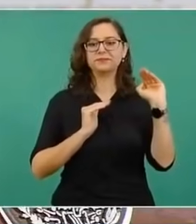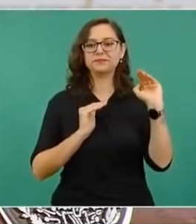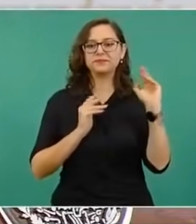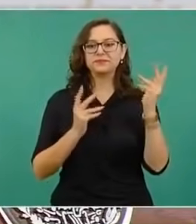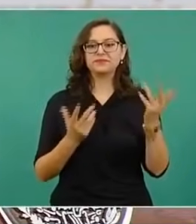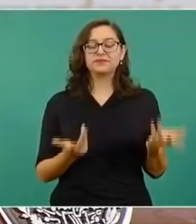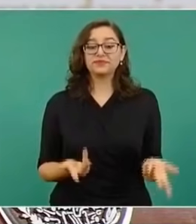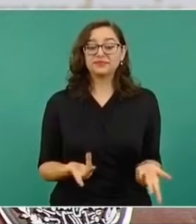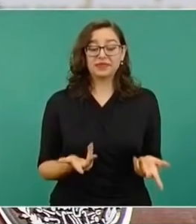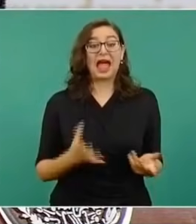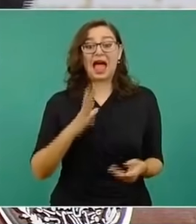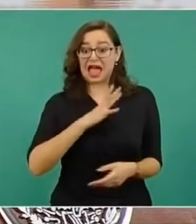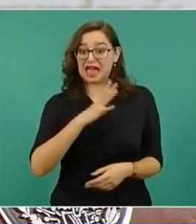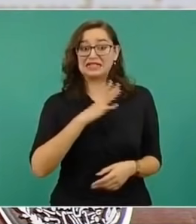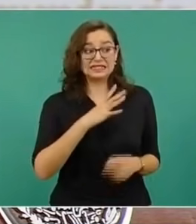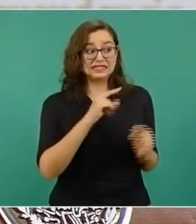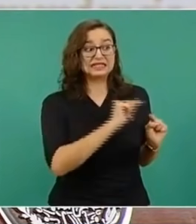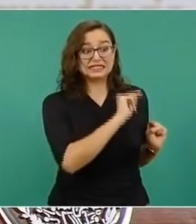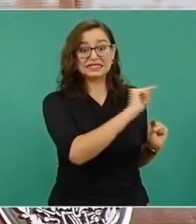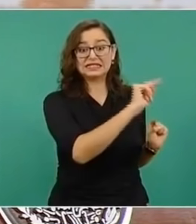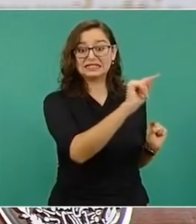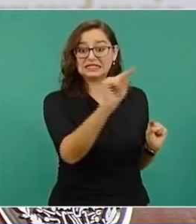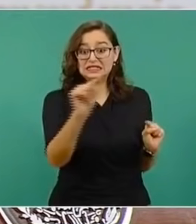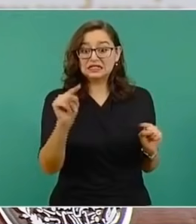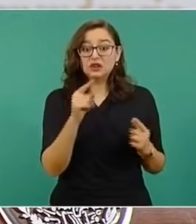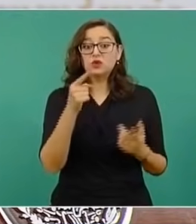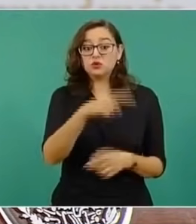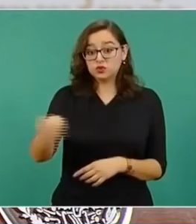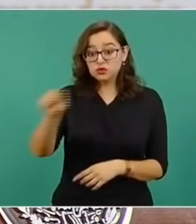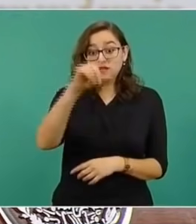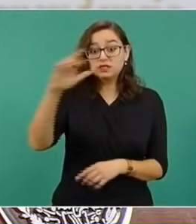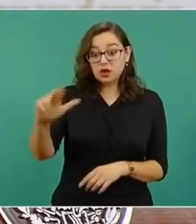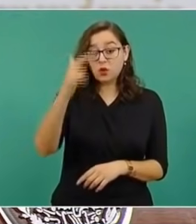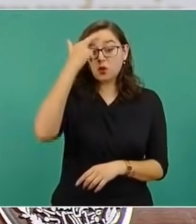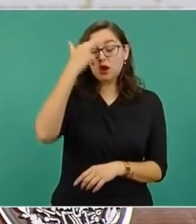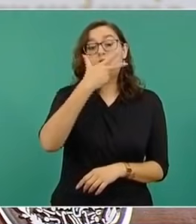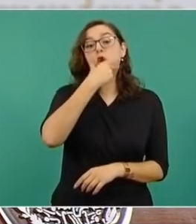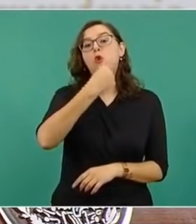Acuérdense de Jorge Castañeda,